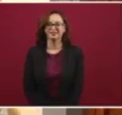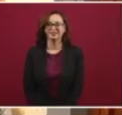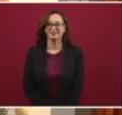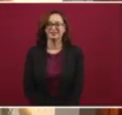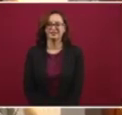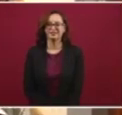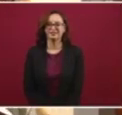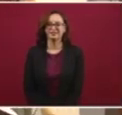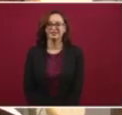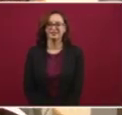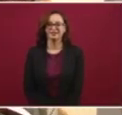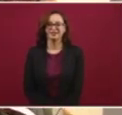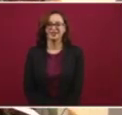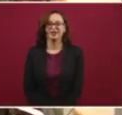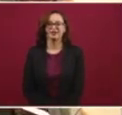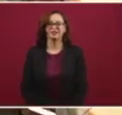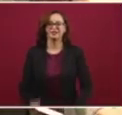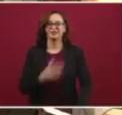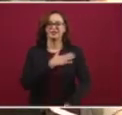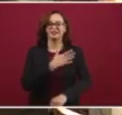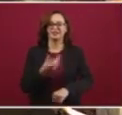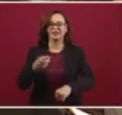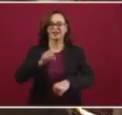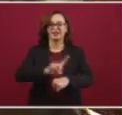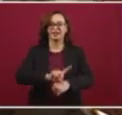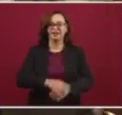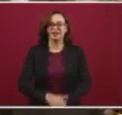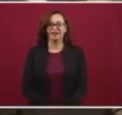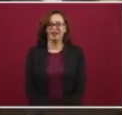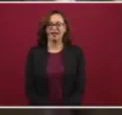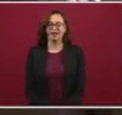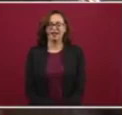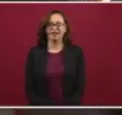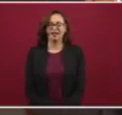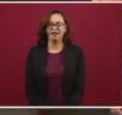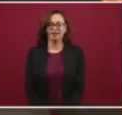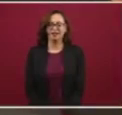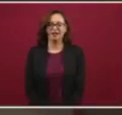permite saludar a secretario. Buenos días. Buenos días. Buenos días.